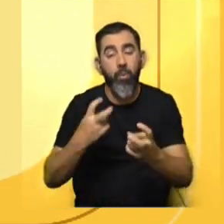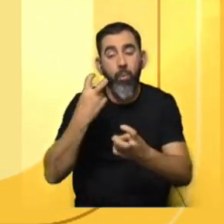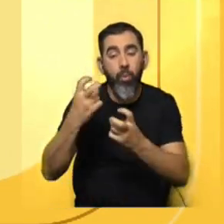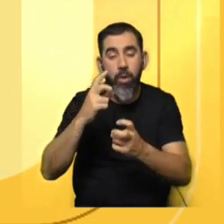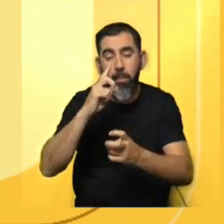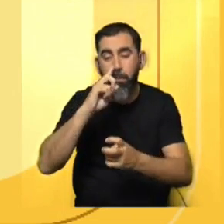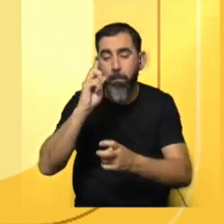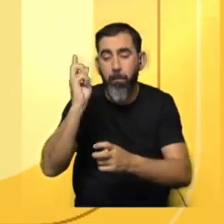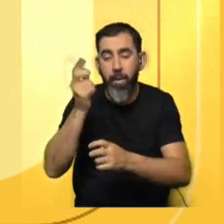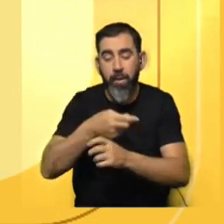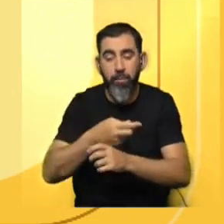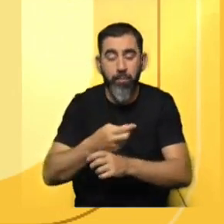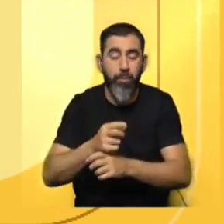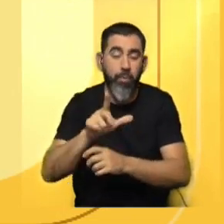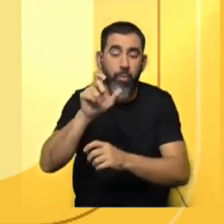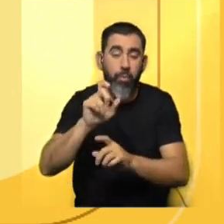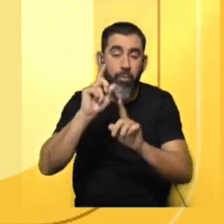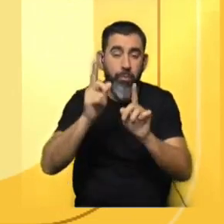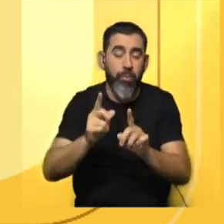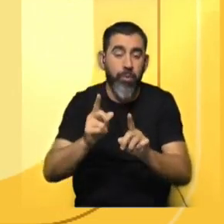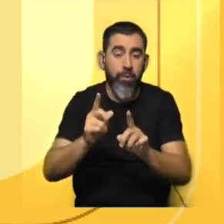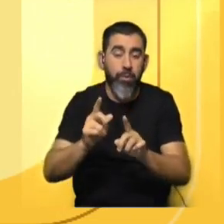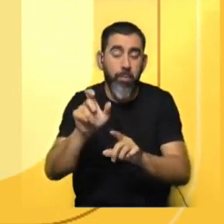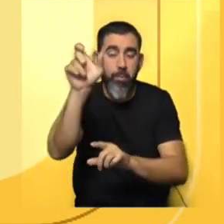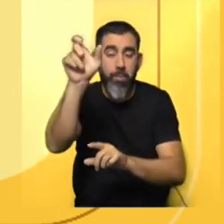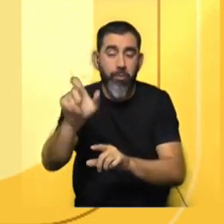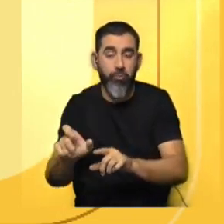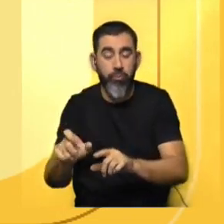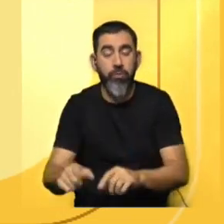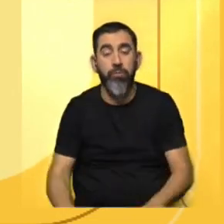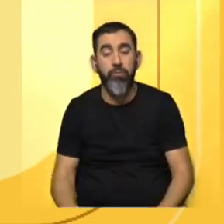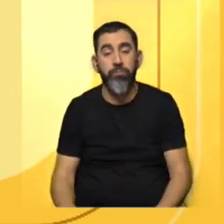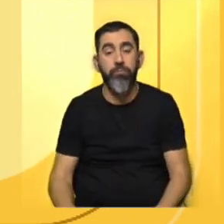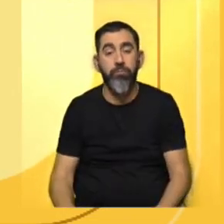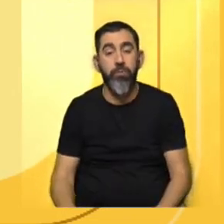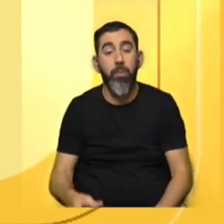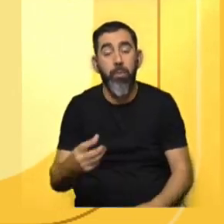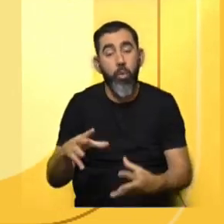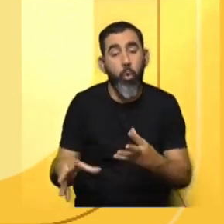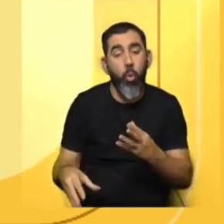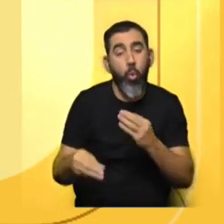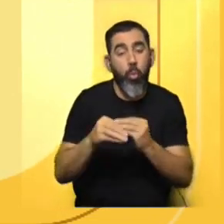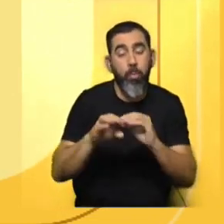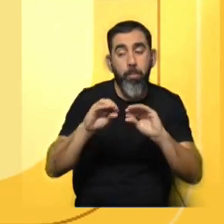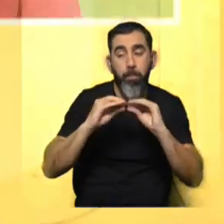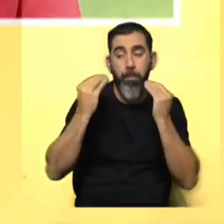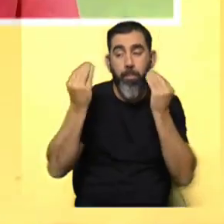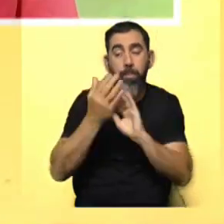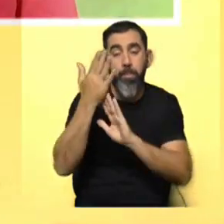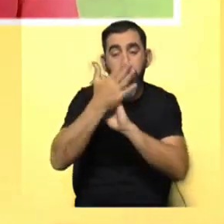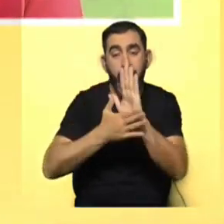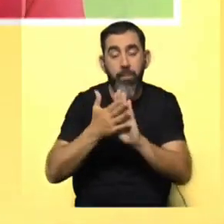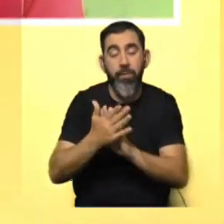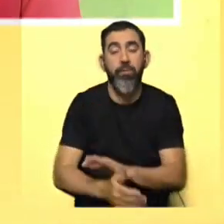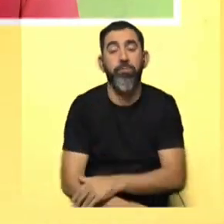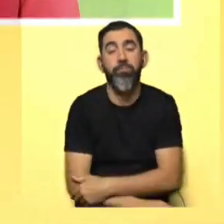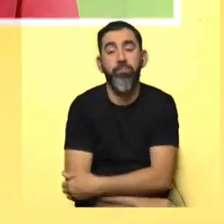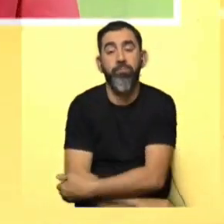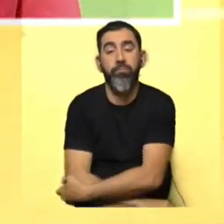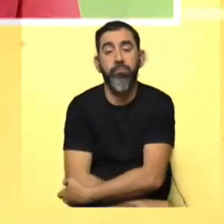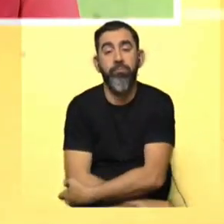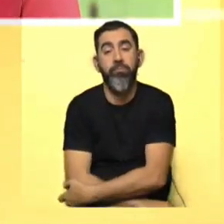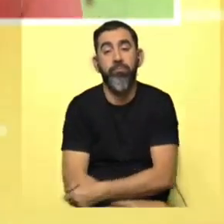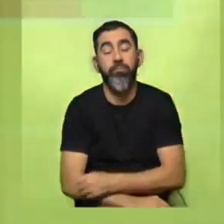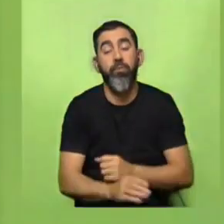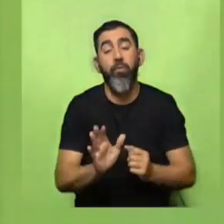mucho más rápido que las convencionales, ¿no? Pero de alguna manera se complementan y cubren todo el territorio nacional. Nosotros fuimos